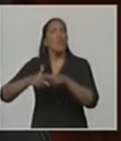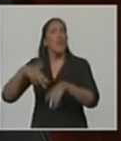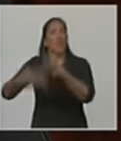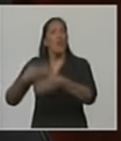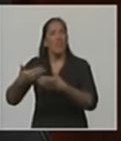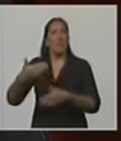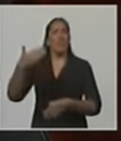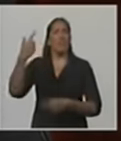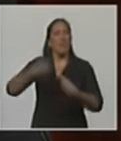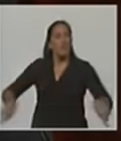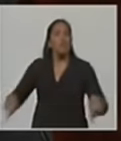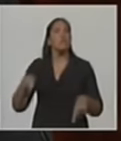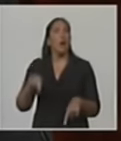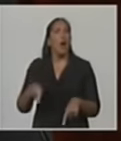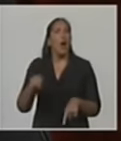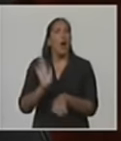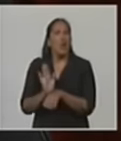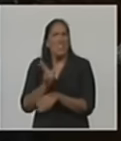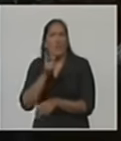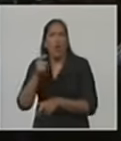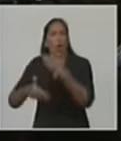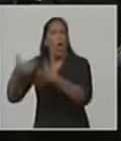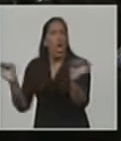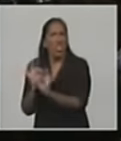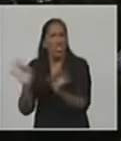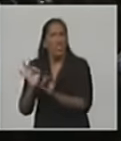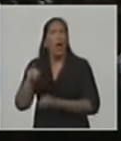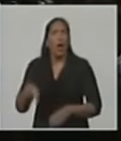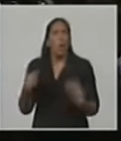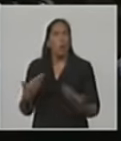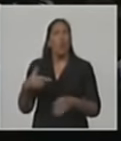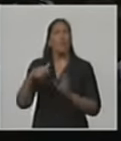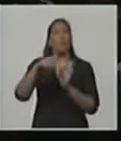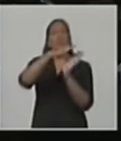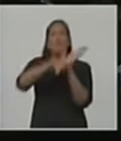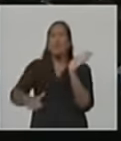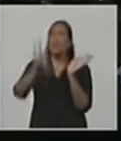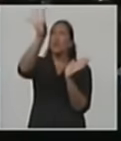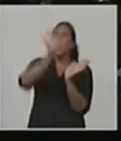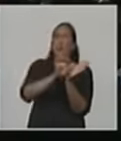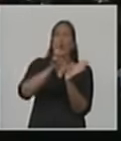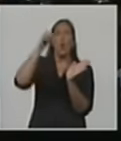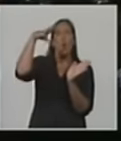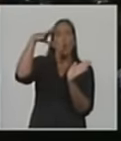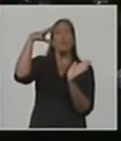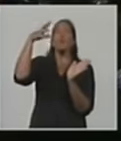de que tenemos una de las mayores potencialidades en energía solar y energía eólica.